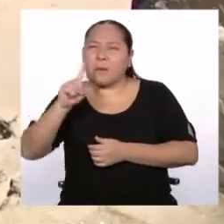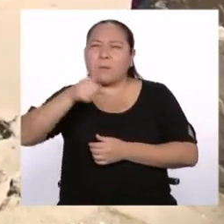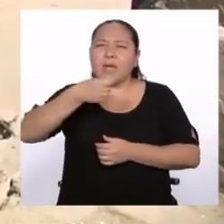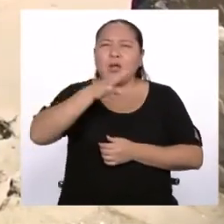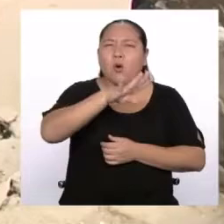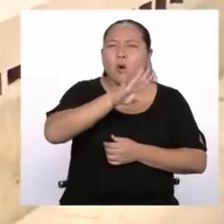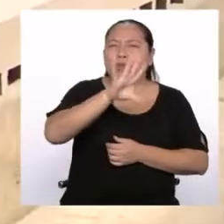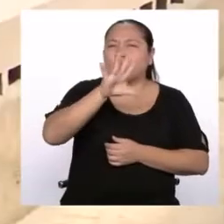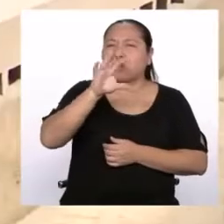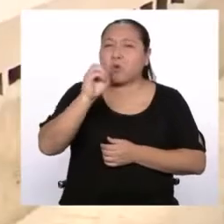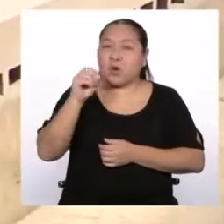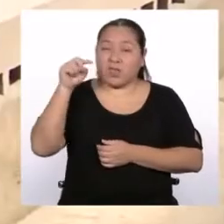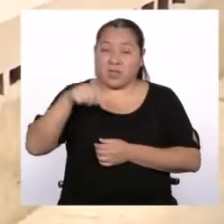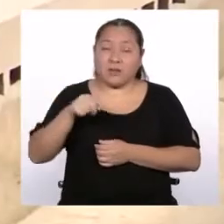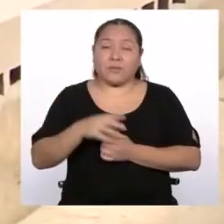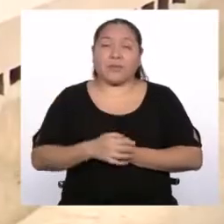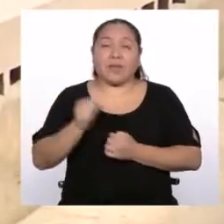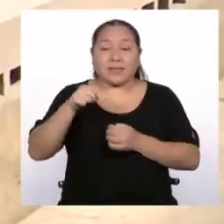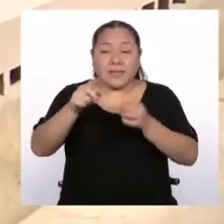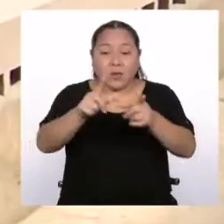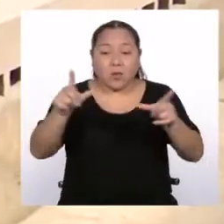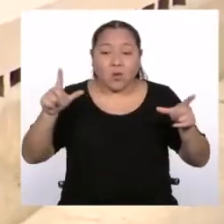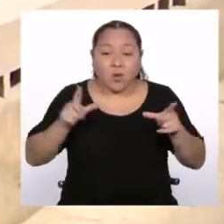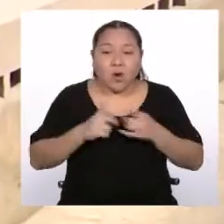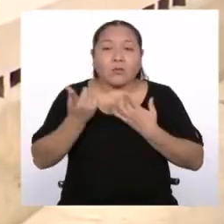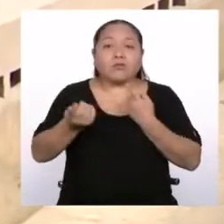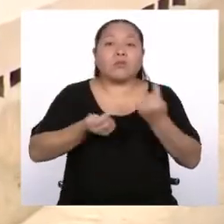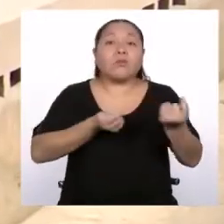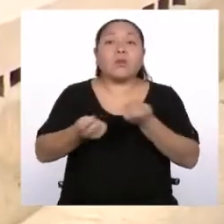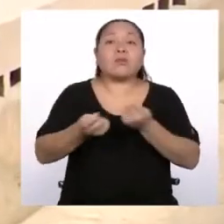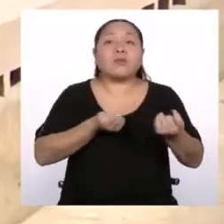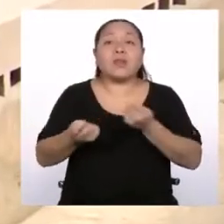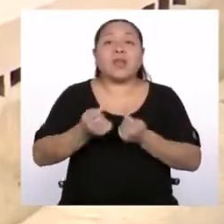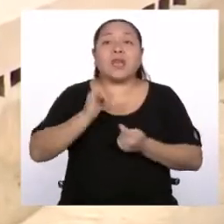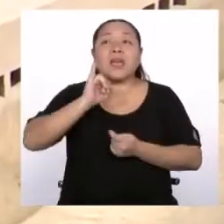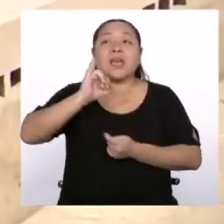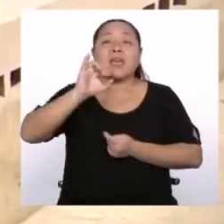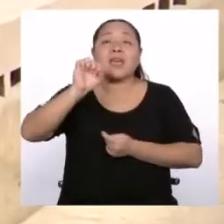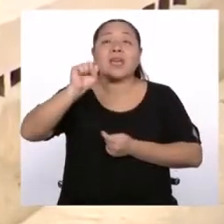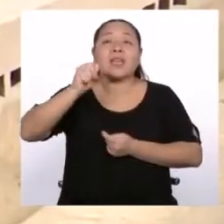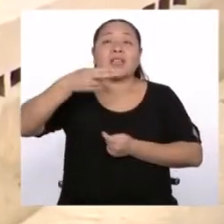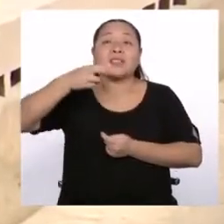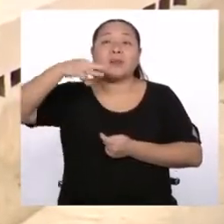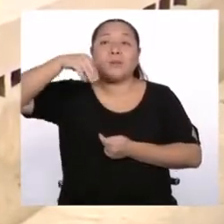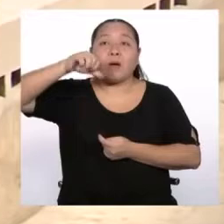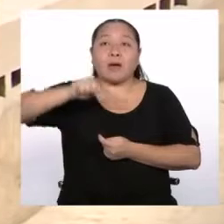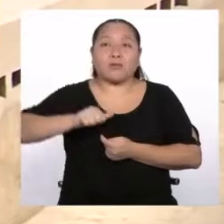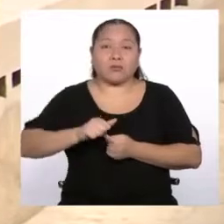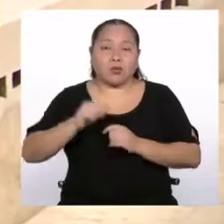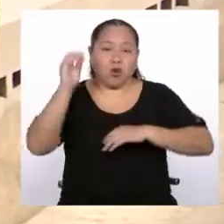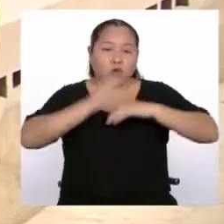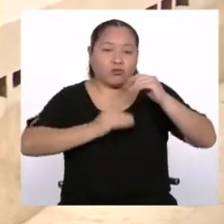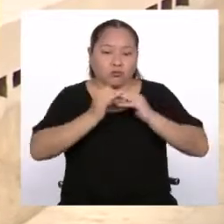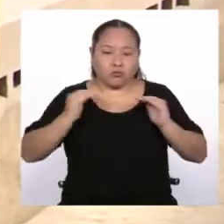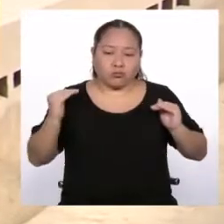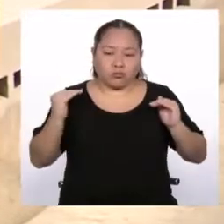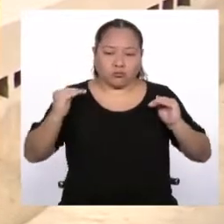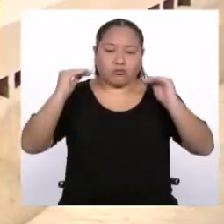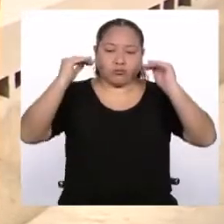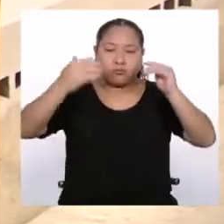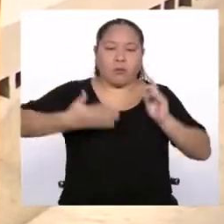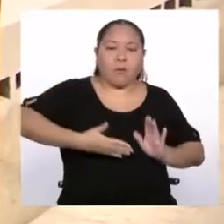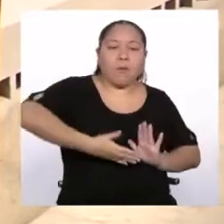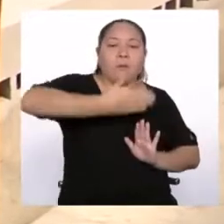era. Este lugar fue un centro administrativo Ichma construido a base de tapias, es decir, paredes